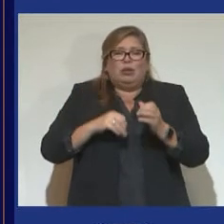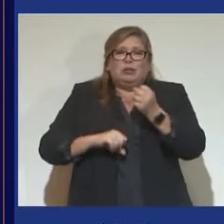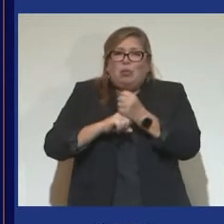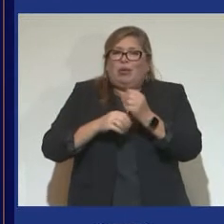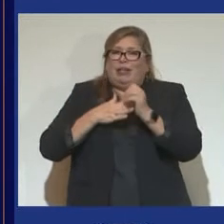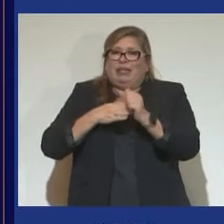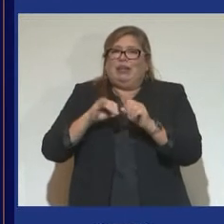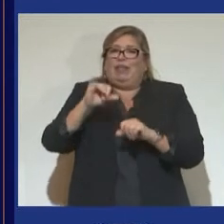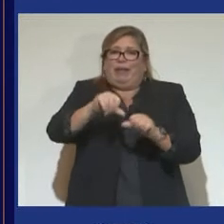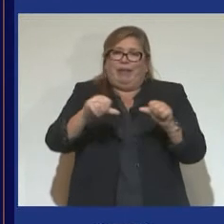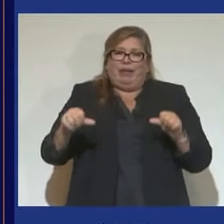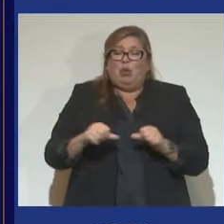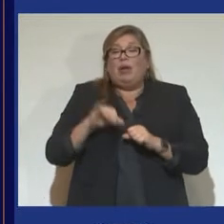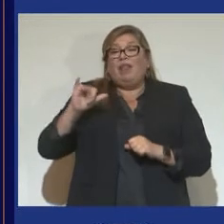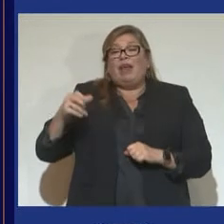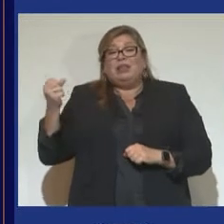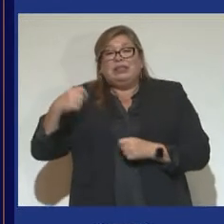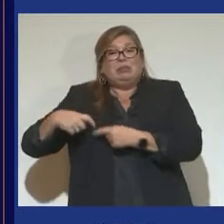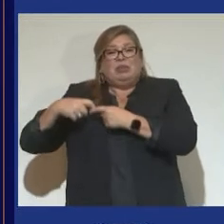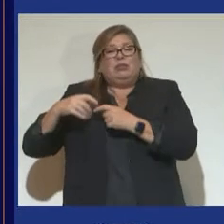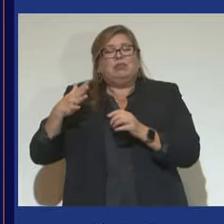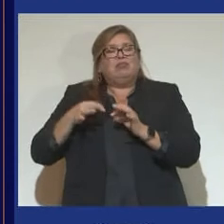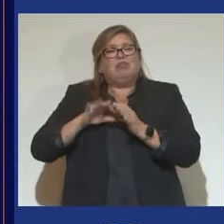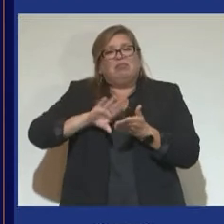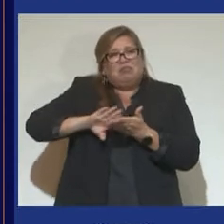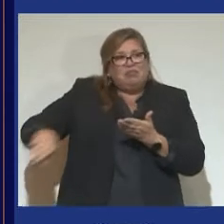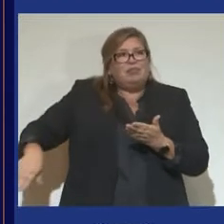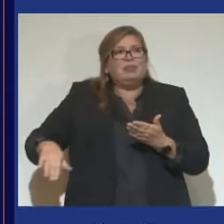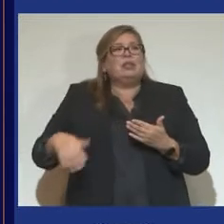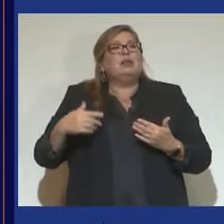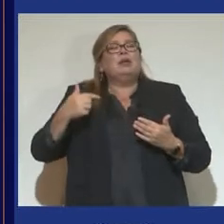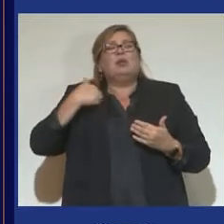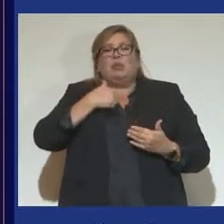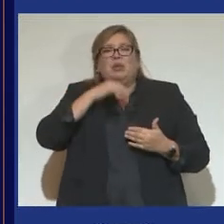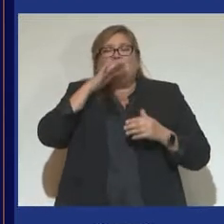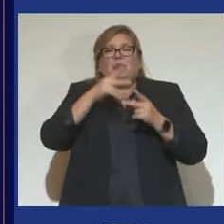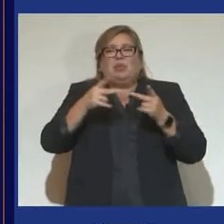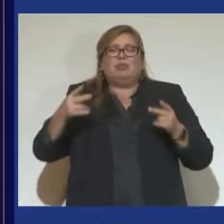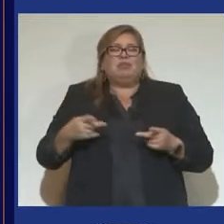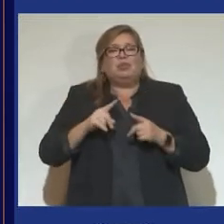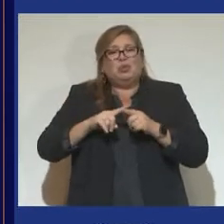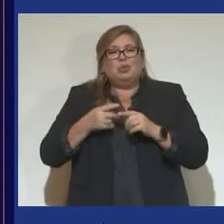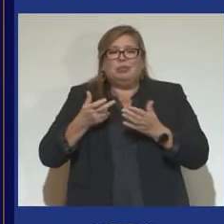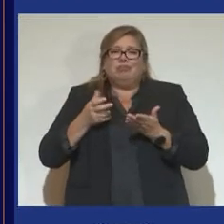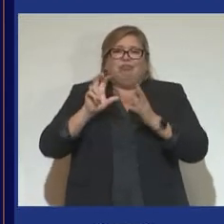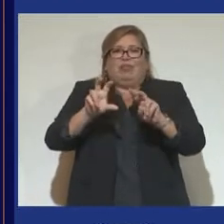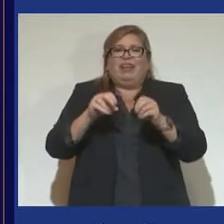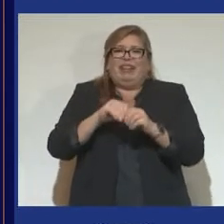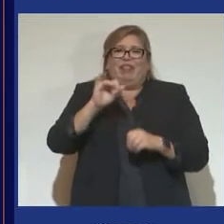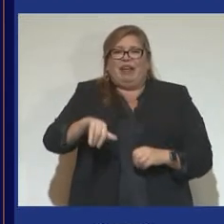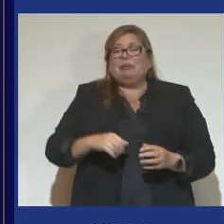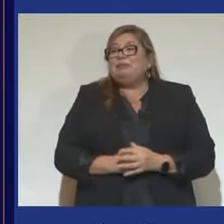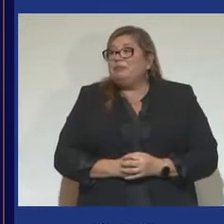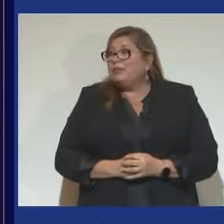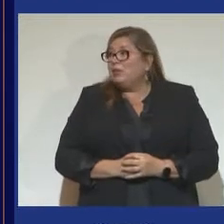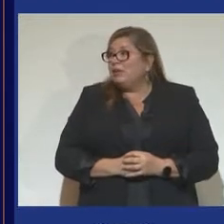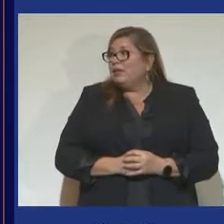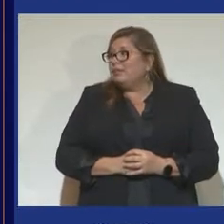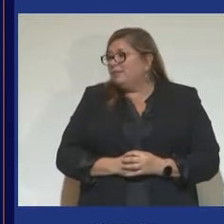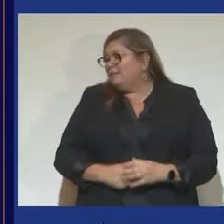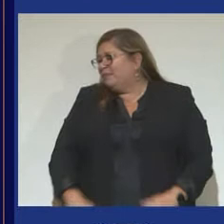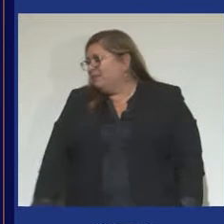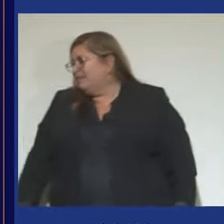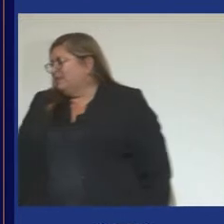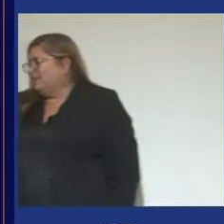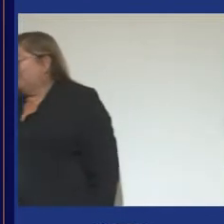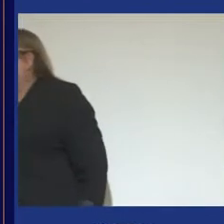y liderazgo en este espacio las suspensiones ya han desaparecido por eso el impacto al gobierno al fondo general se va a sentir el plan